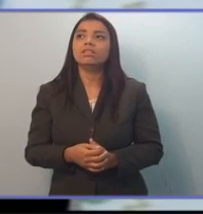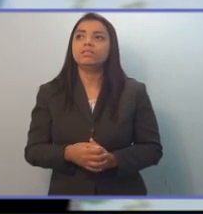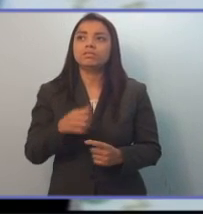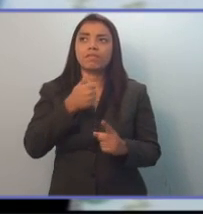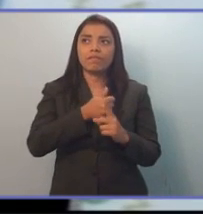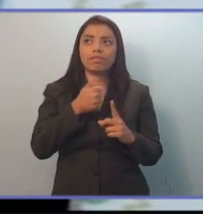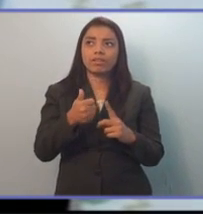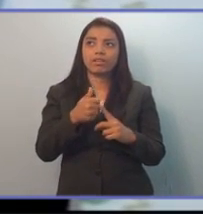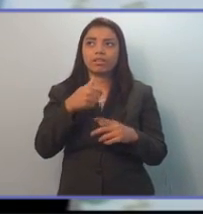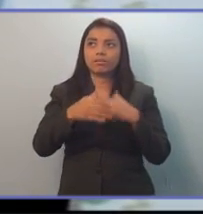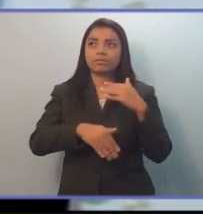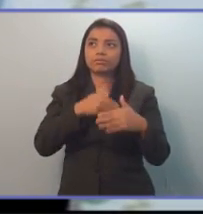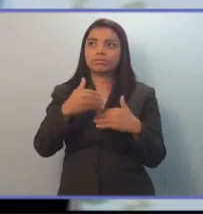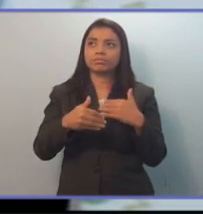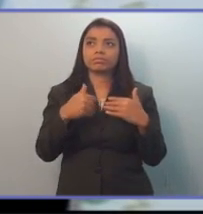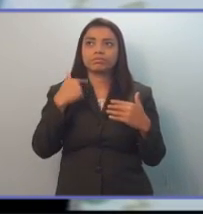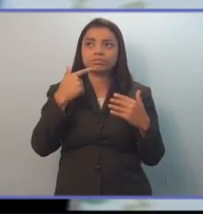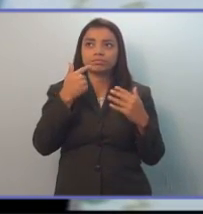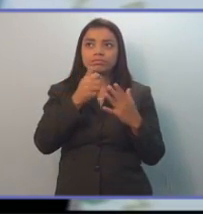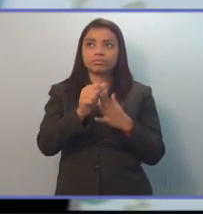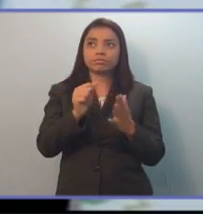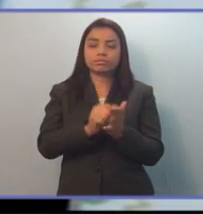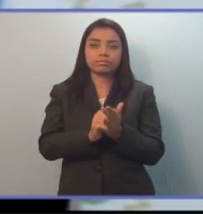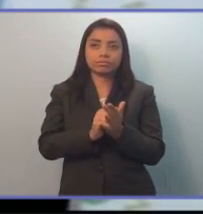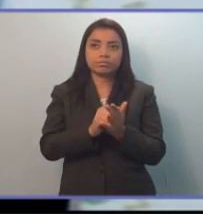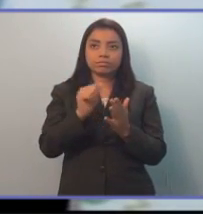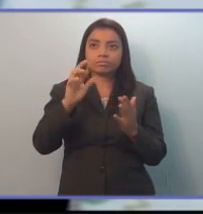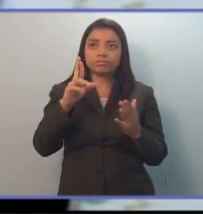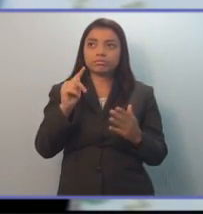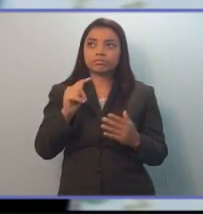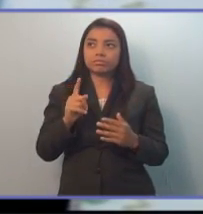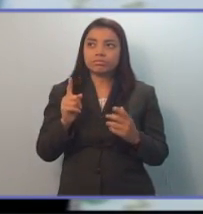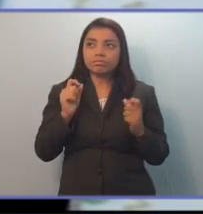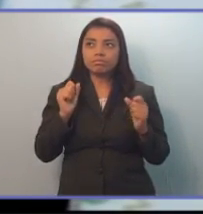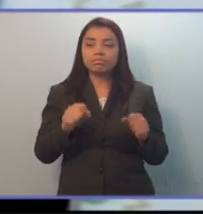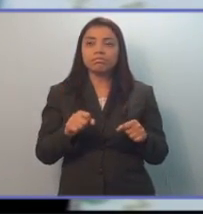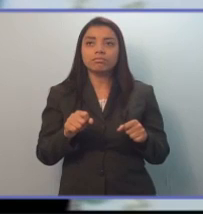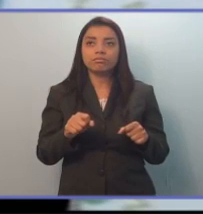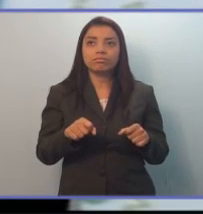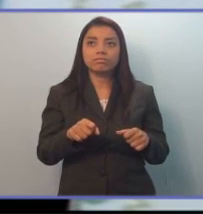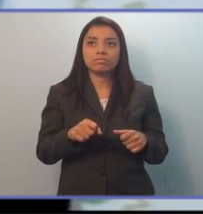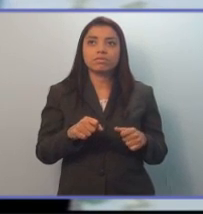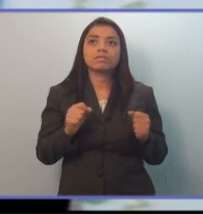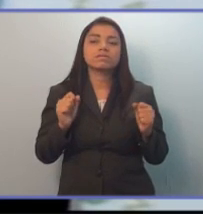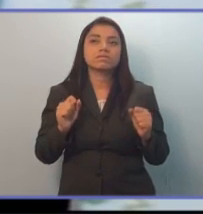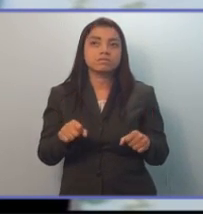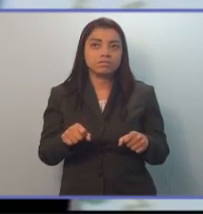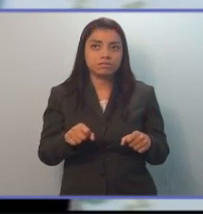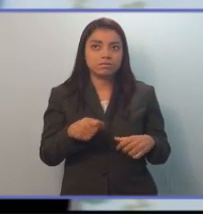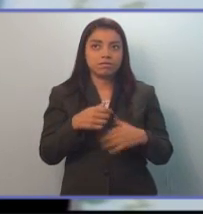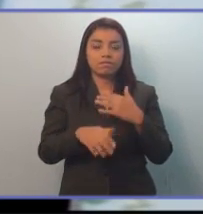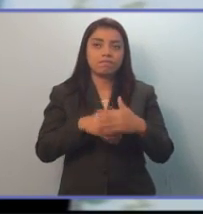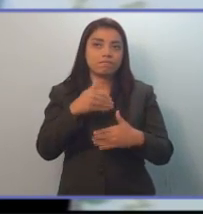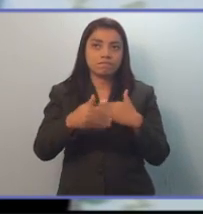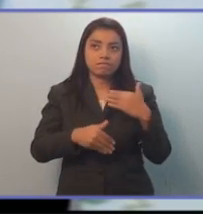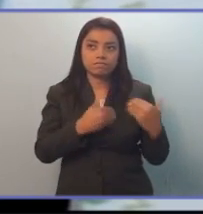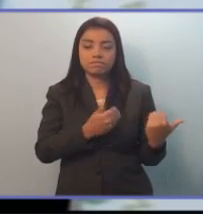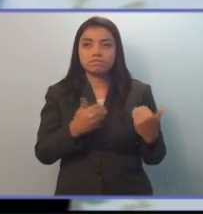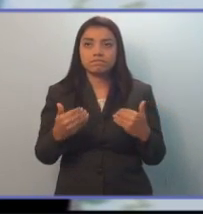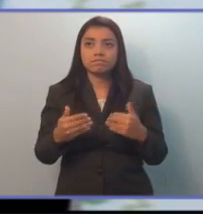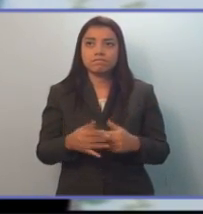de esos procedimientos está regulado en pocos artículos. Eso no permite que se pueda, el procedimiento se